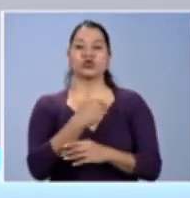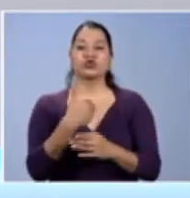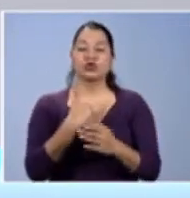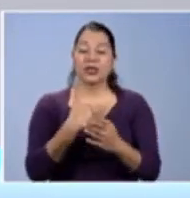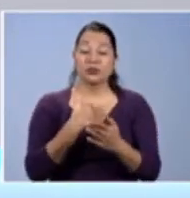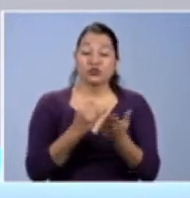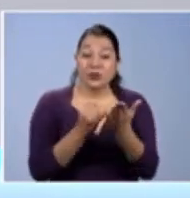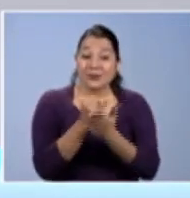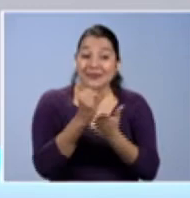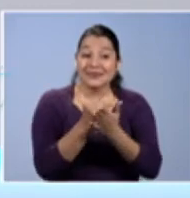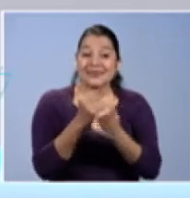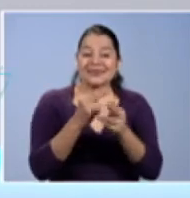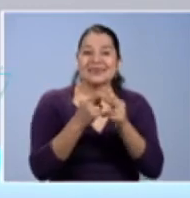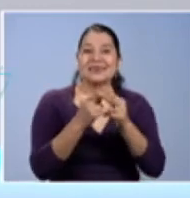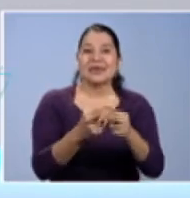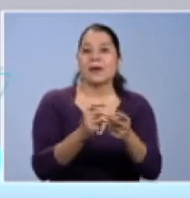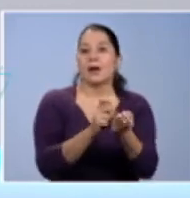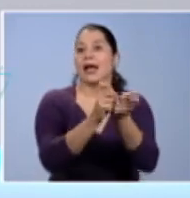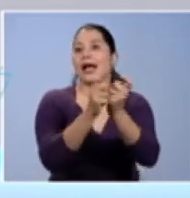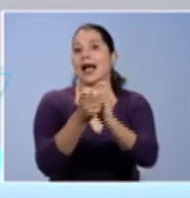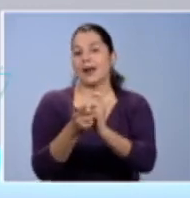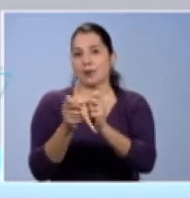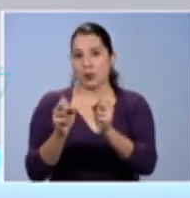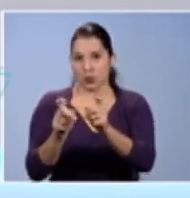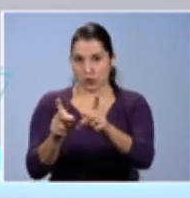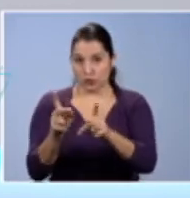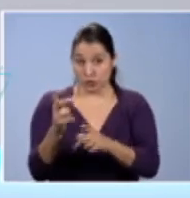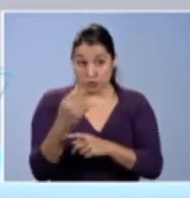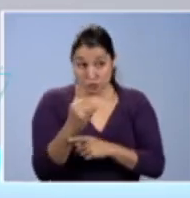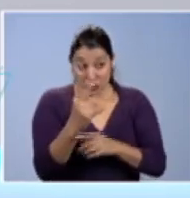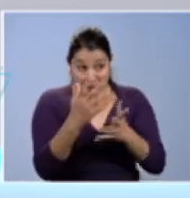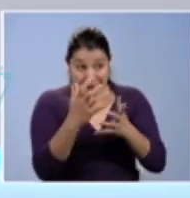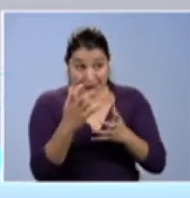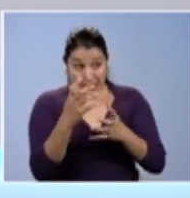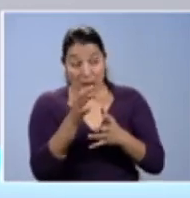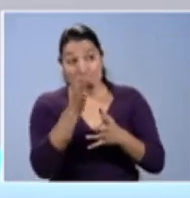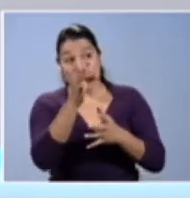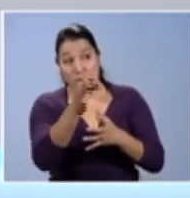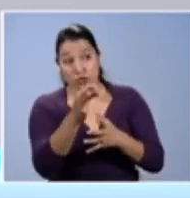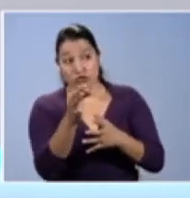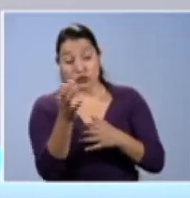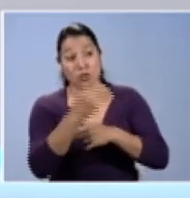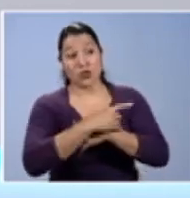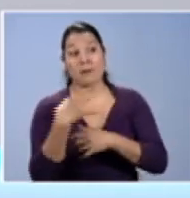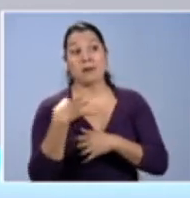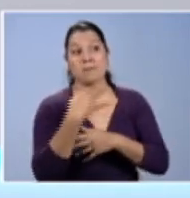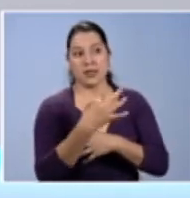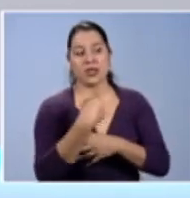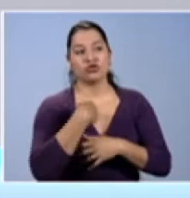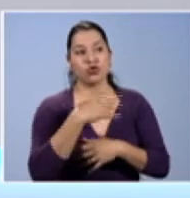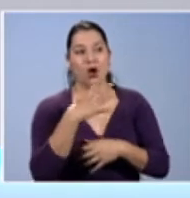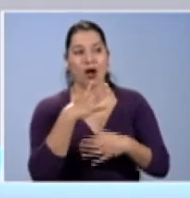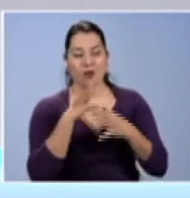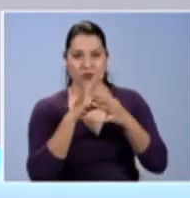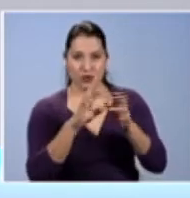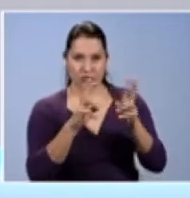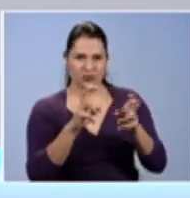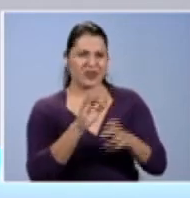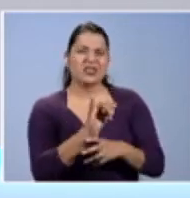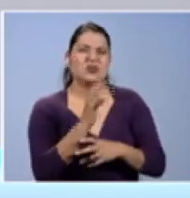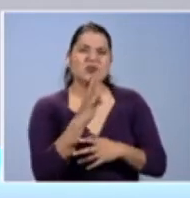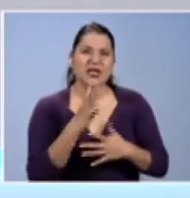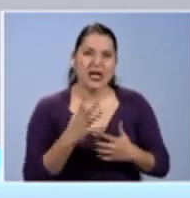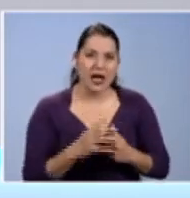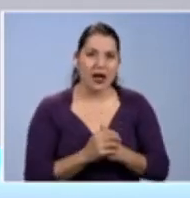Habilidades, que precisamente habla de eso, y si ustedes lo tienen a bien, otro día me invitan, con mucho gusto vengo a conversar con ustedes también de eso. ¿De qué me habla? Bueno,